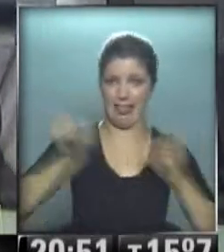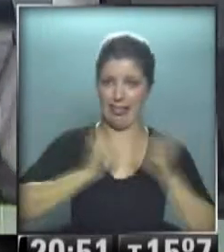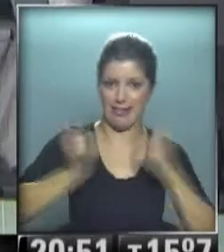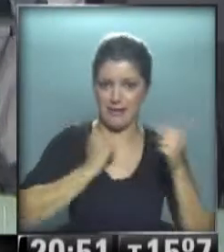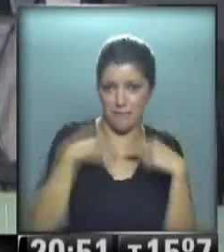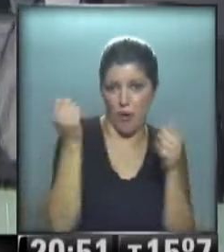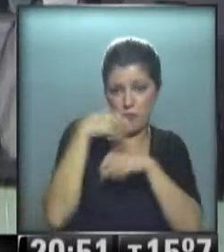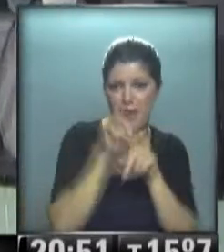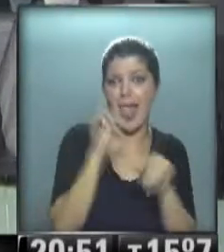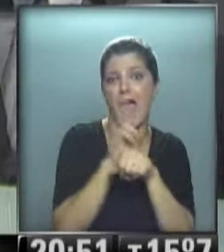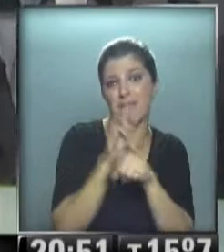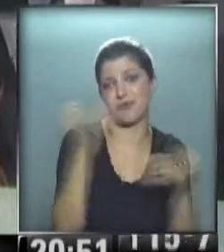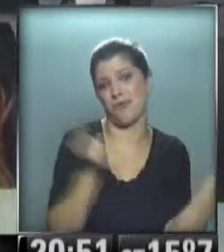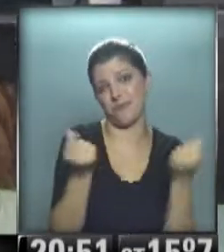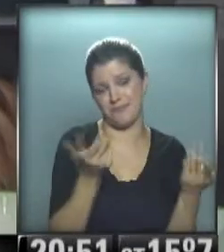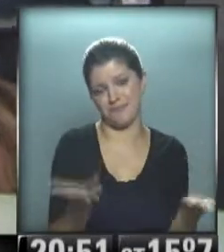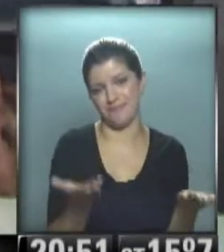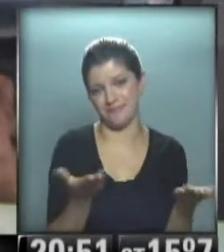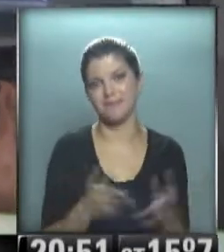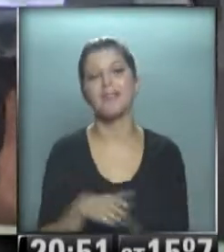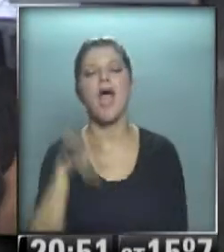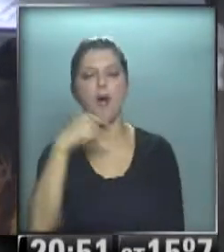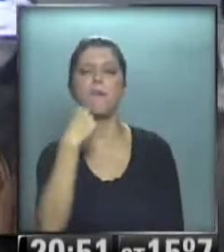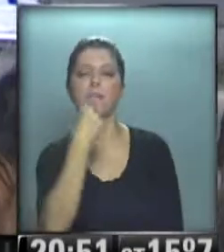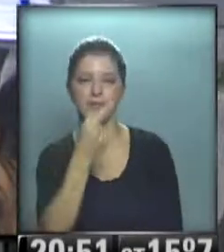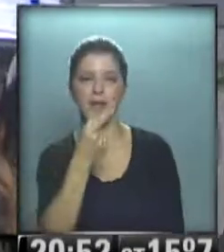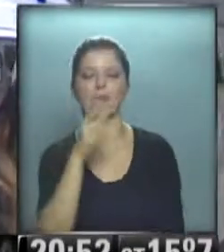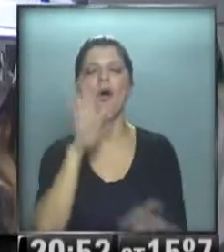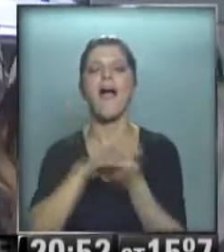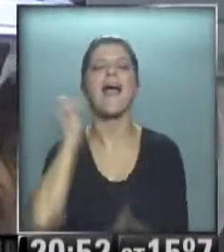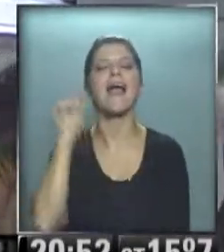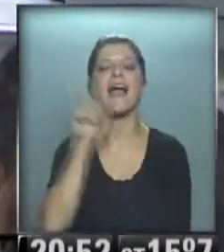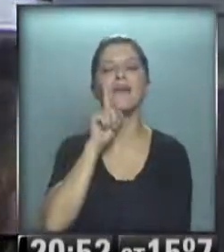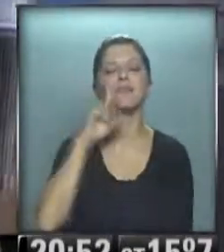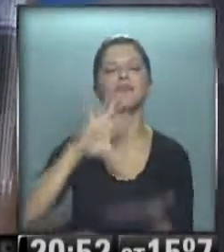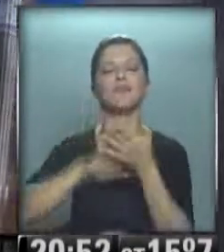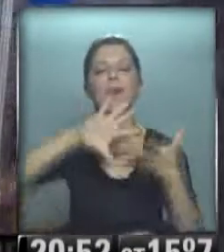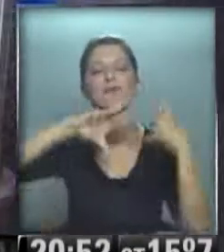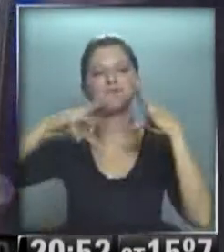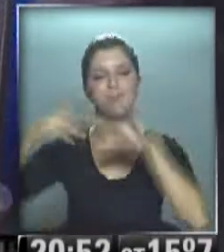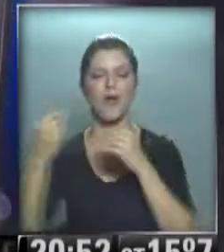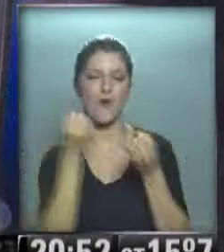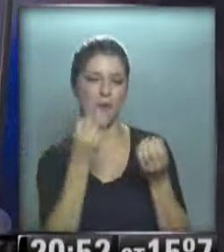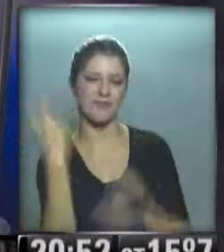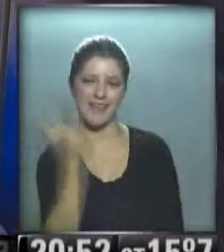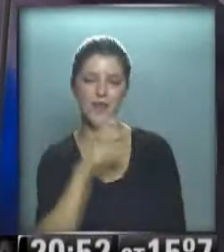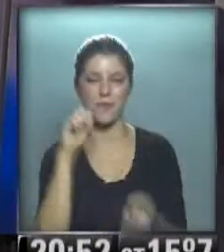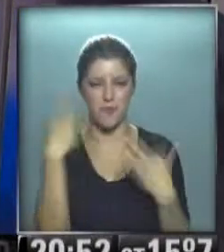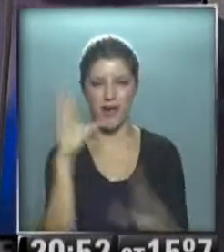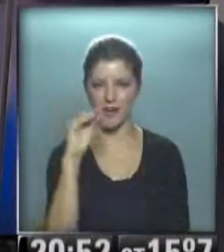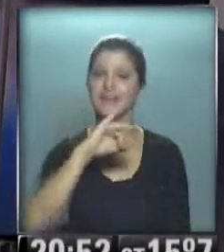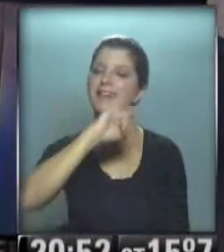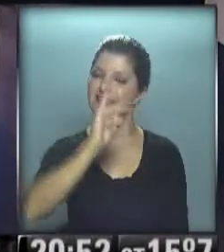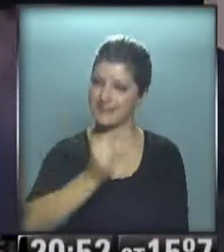defender sus coches. Sobre todo. A proteger. Vamos a preguntarle detalles a Gabriela Andrietti. Gabriela. ¿Qué tal, Cecilia? Fernando, muy buenas noches. Así